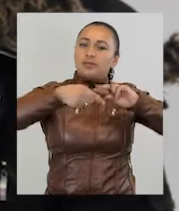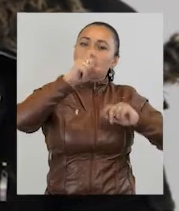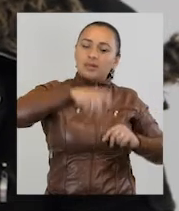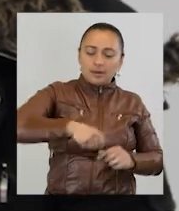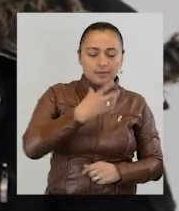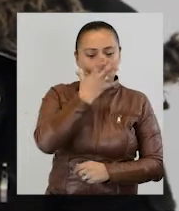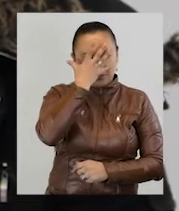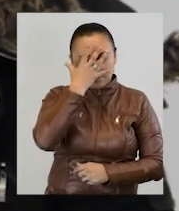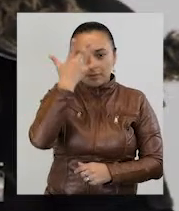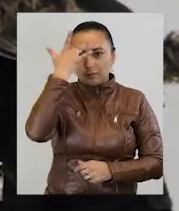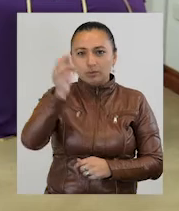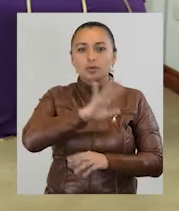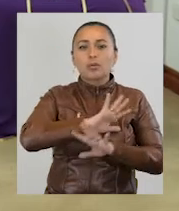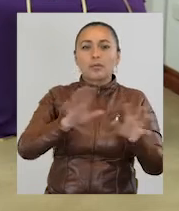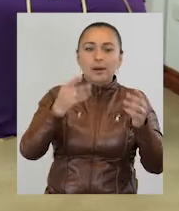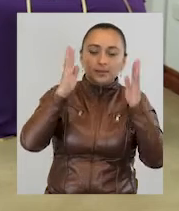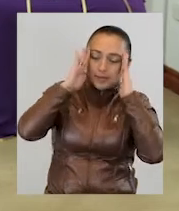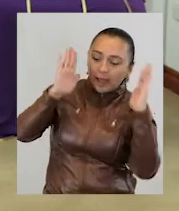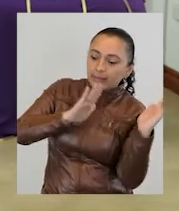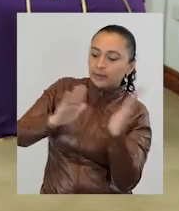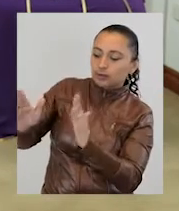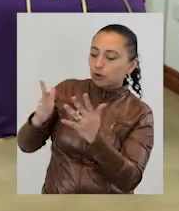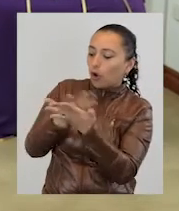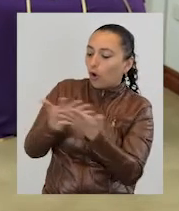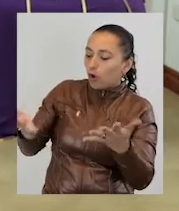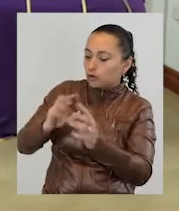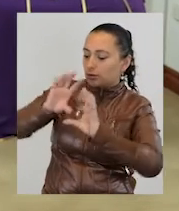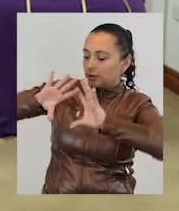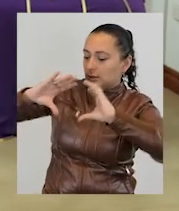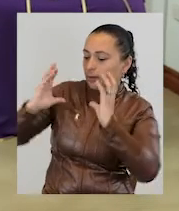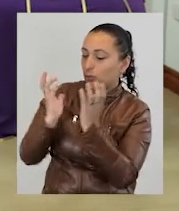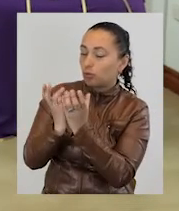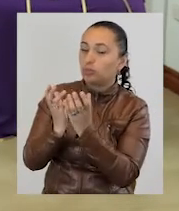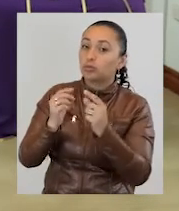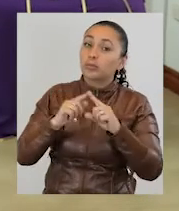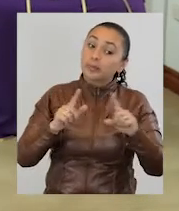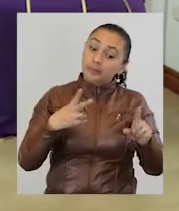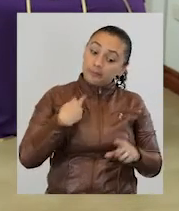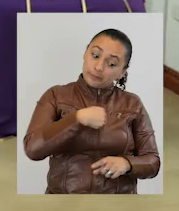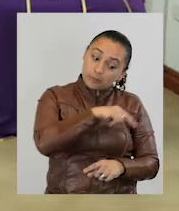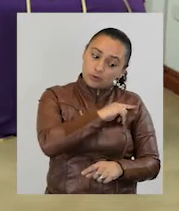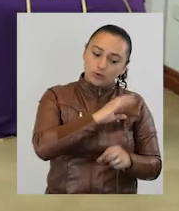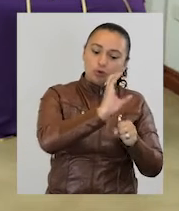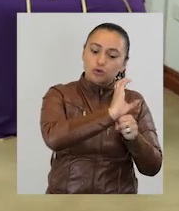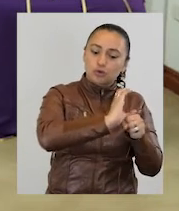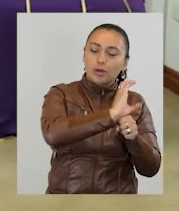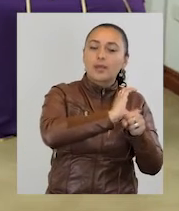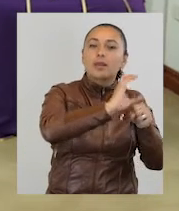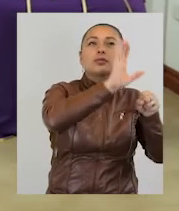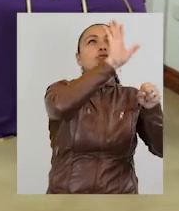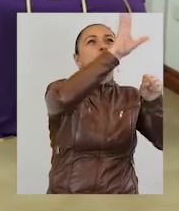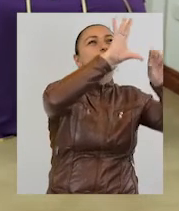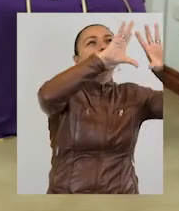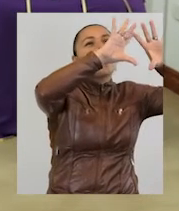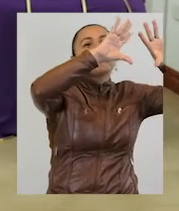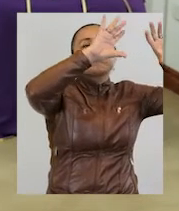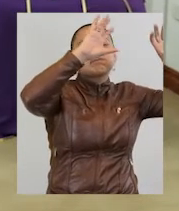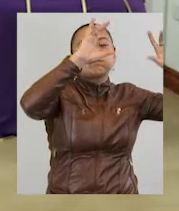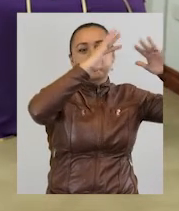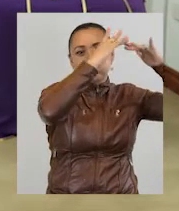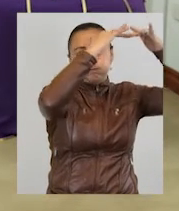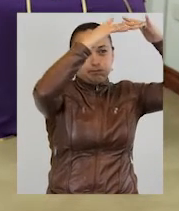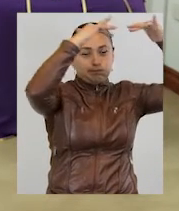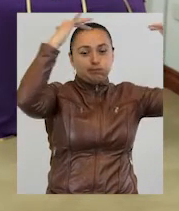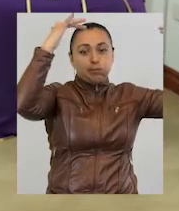y solo piensan en cosas de la tierra. Nosotros, en cambio, somos ciudadanos del cielo, en